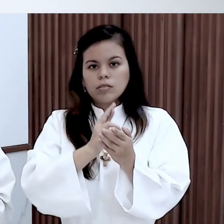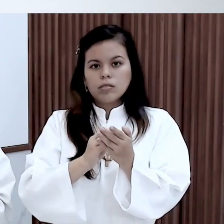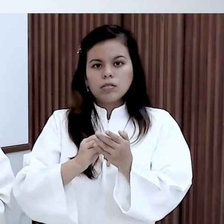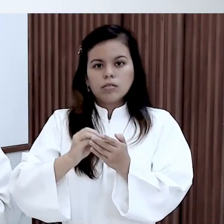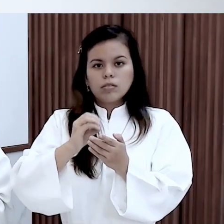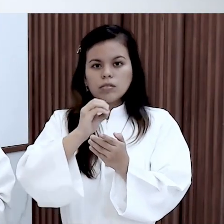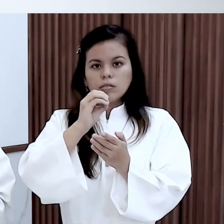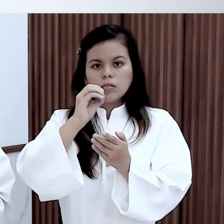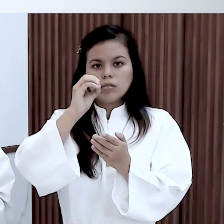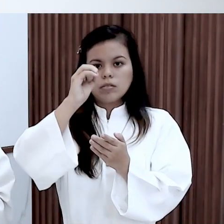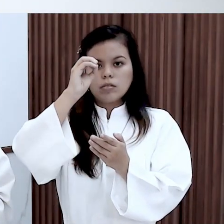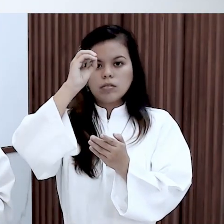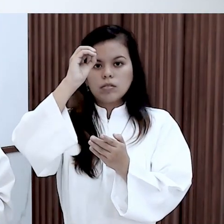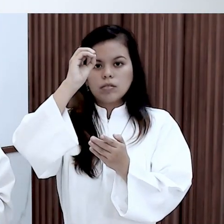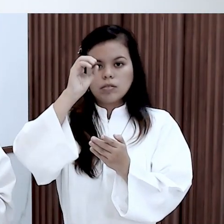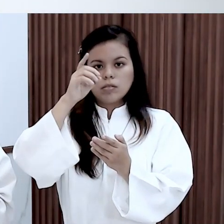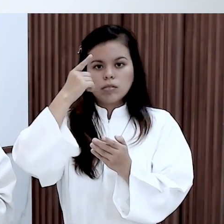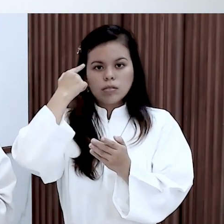estoy, Señor,